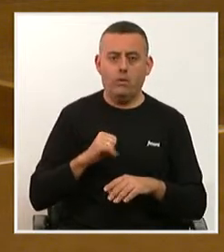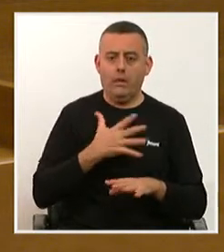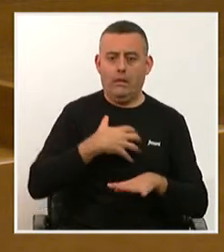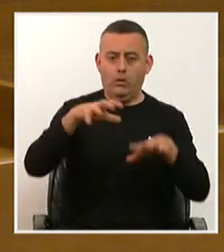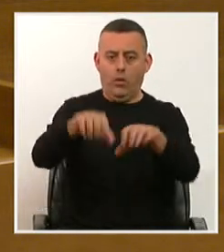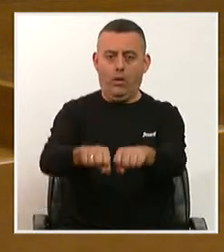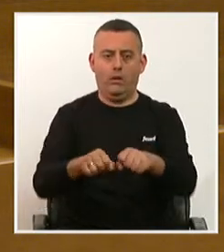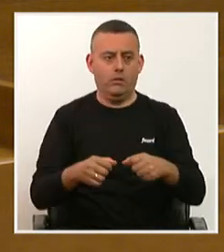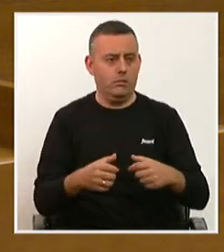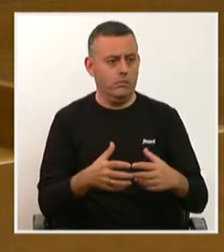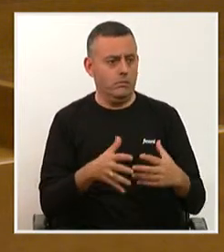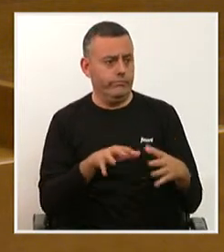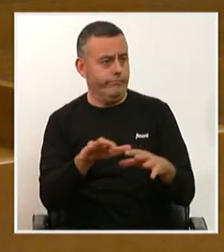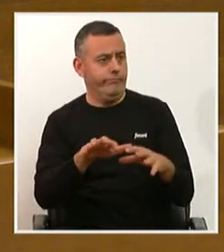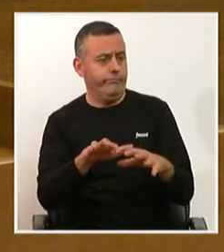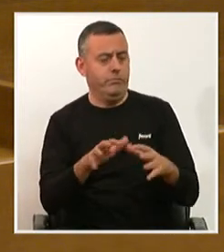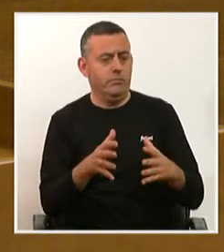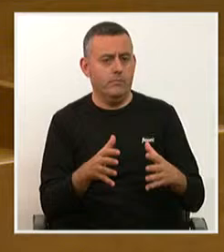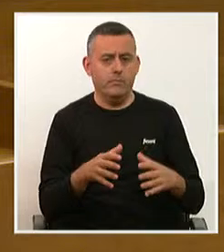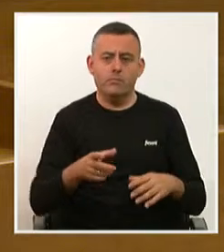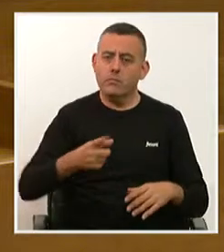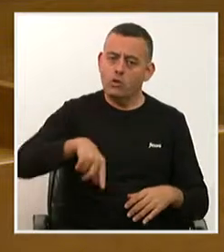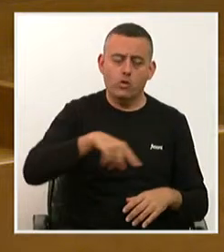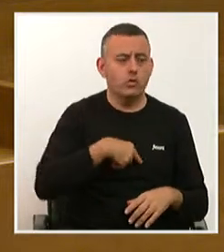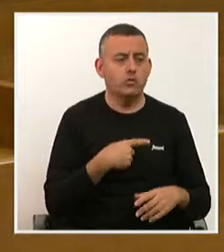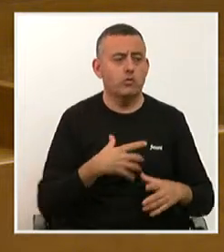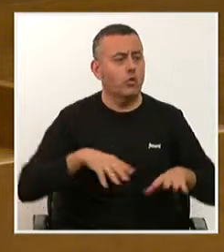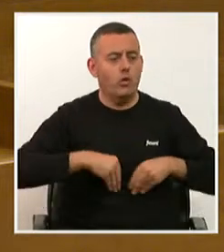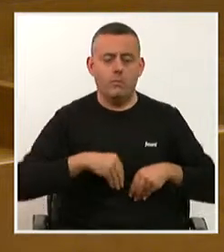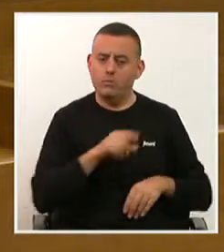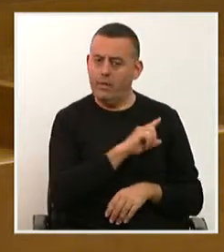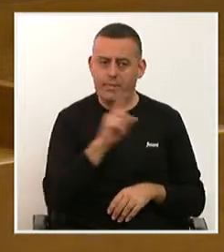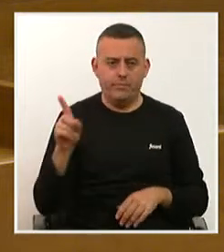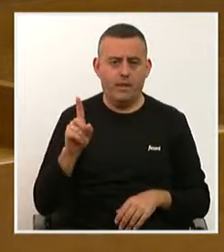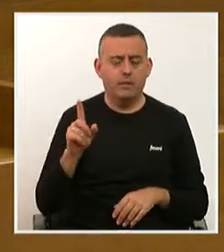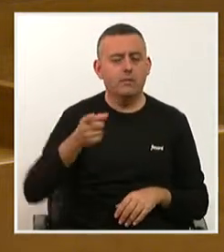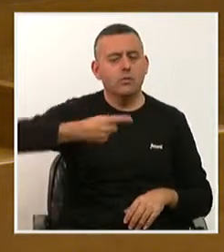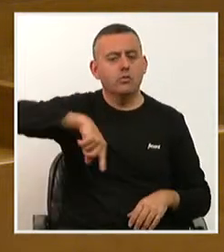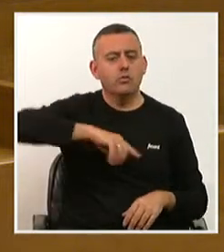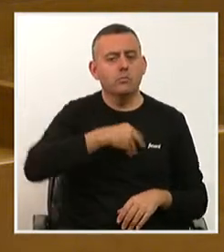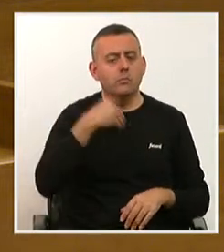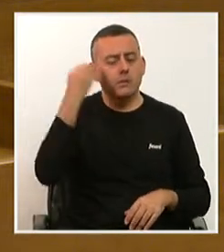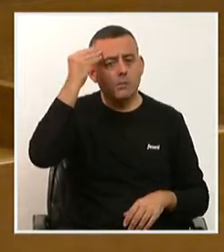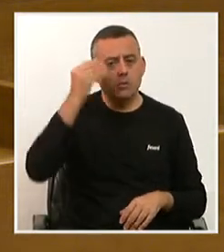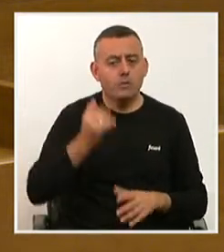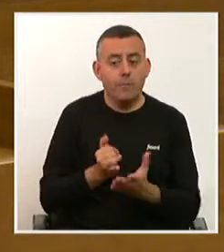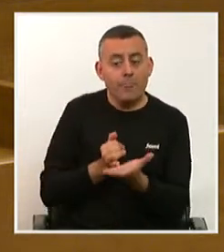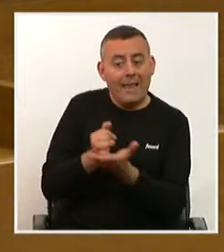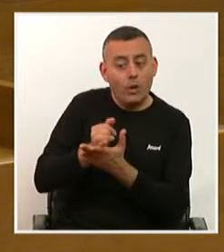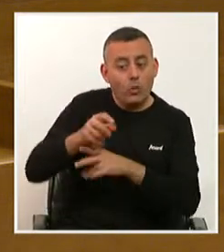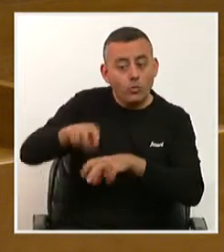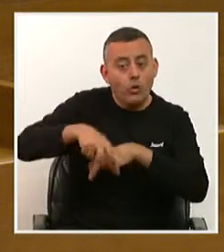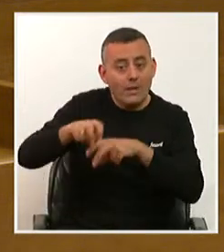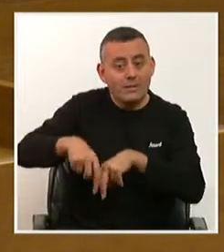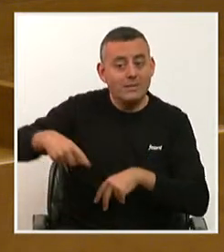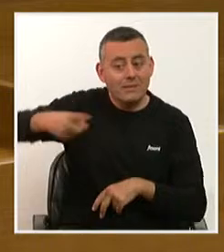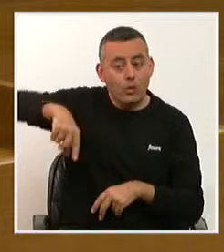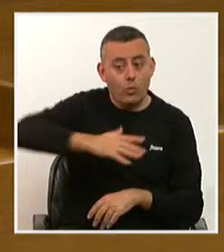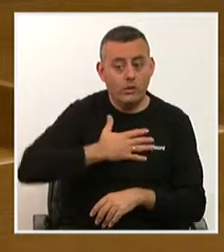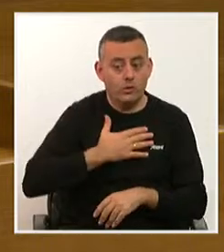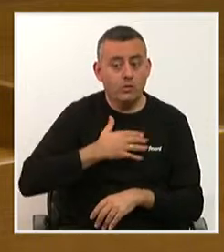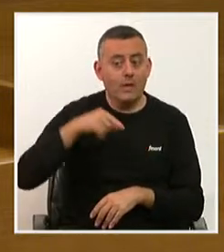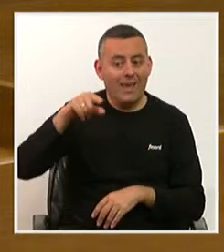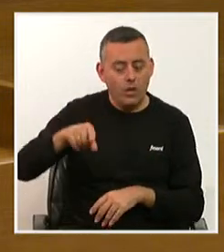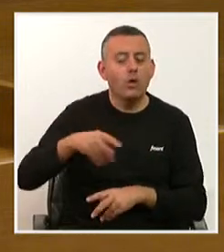entendemos que nuestros agricultores merecen ser protegidos y defendidos porque nuestros agricultores son los que nos llenan la nevera y ponen nuestra